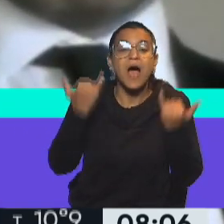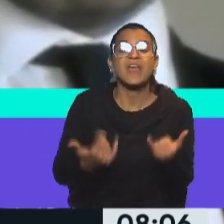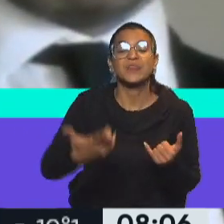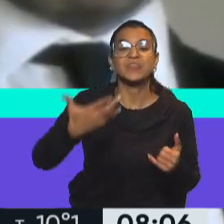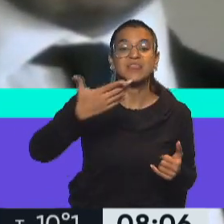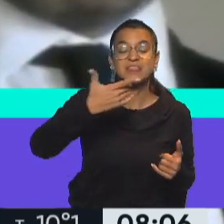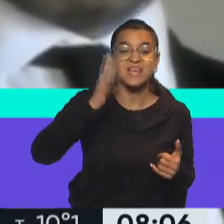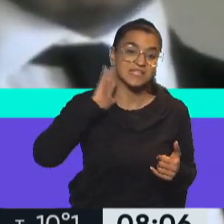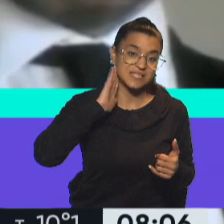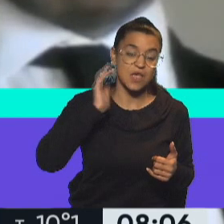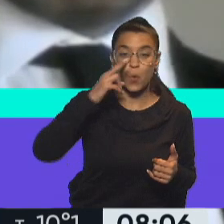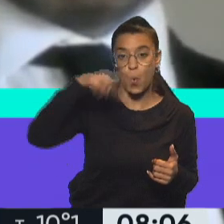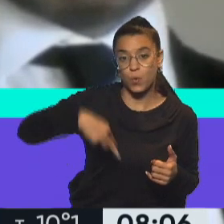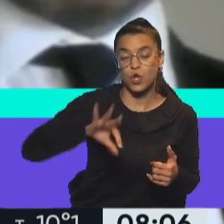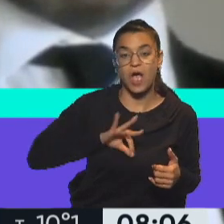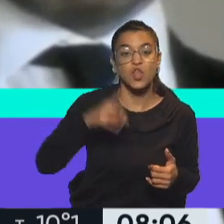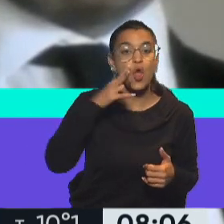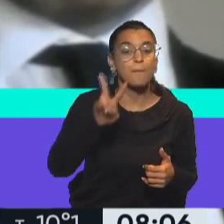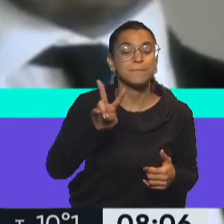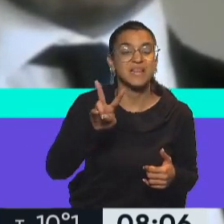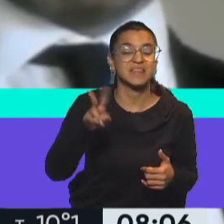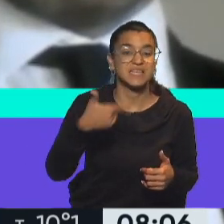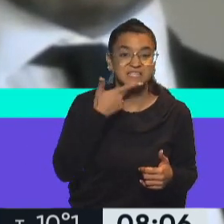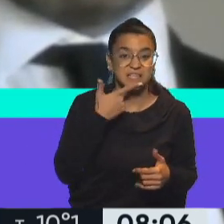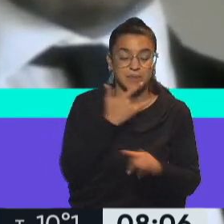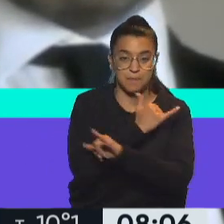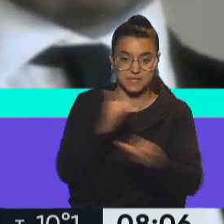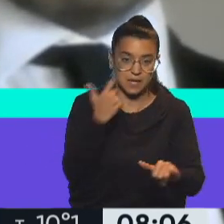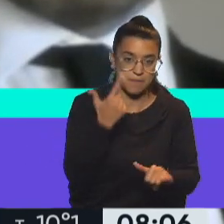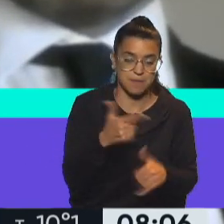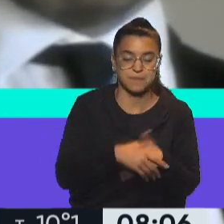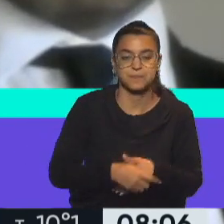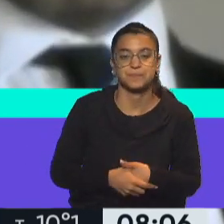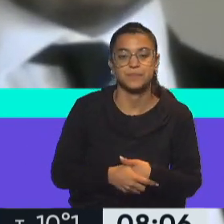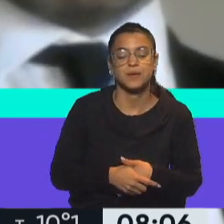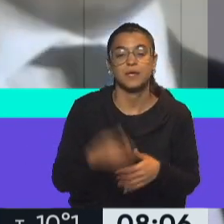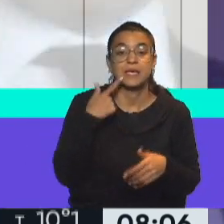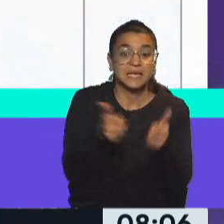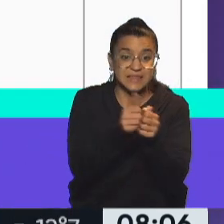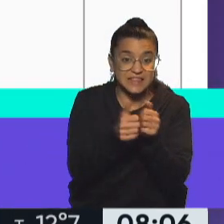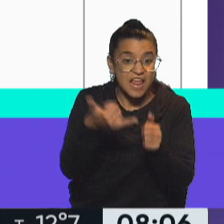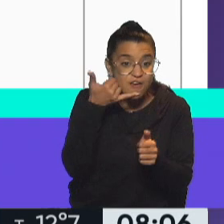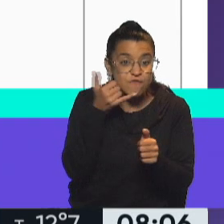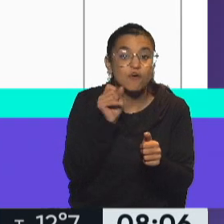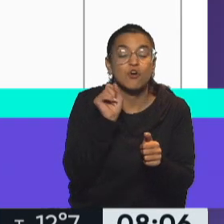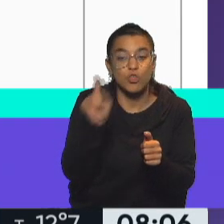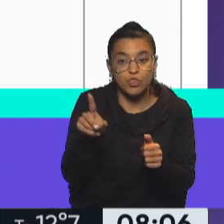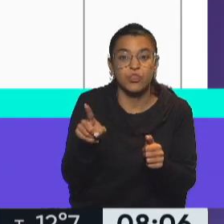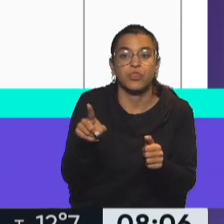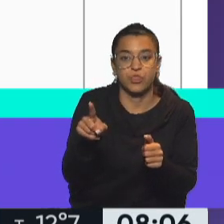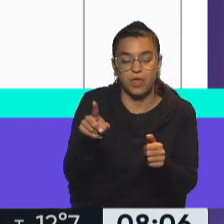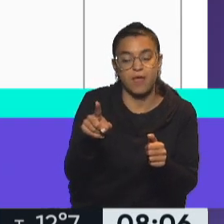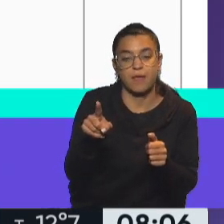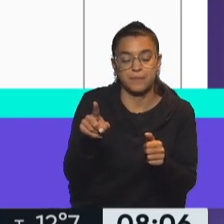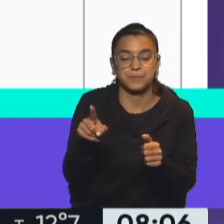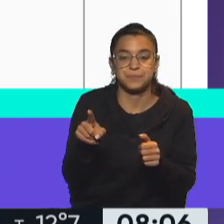16 de junio del año 2017 este mensaje. En el teléfono de Darío Nieto, el secretario de Mauricio